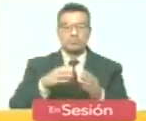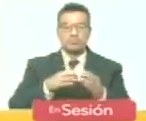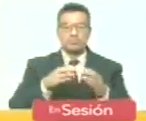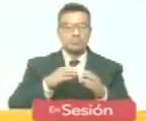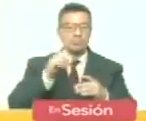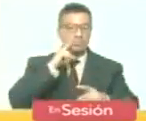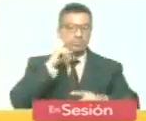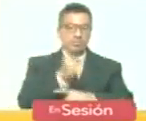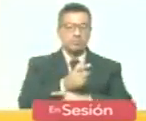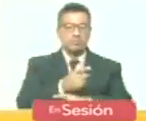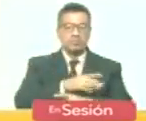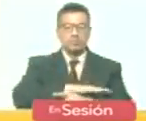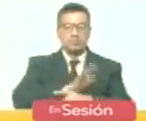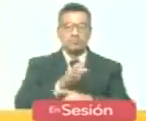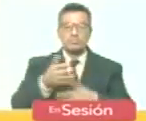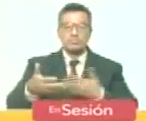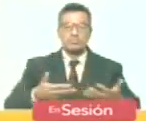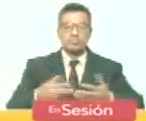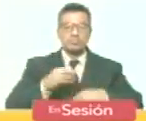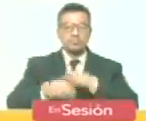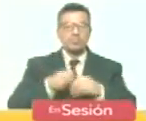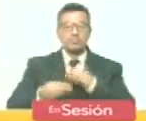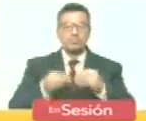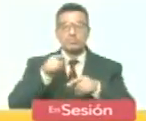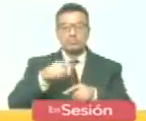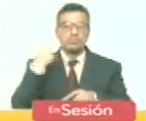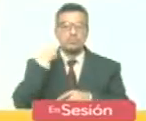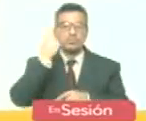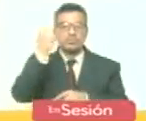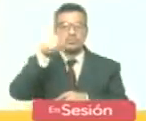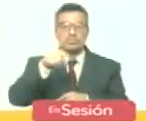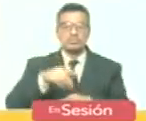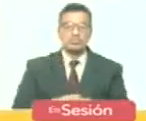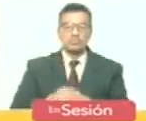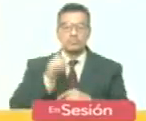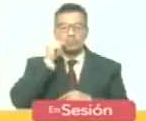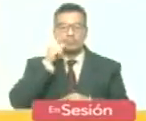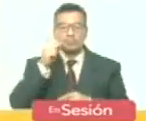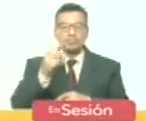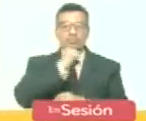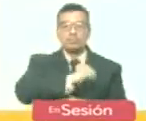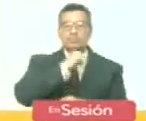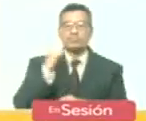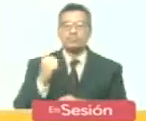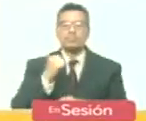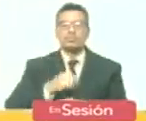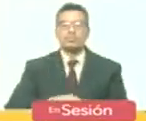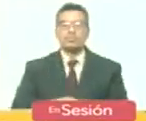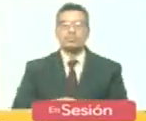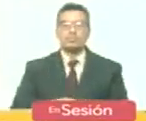mediática a convertir en héroes a unos asesinos.